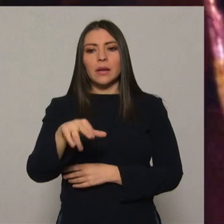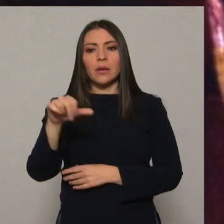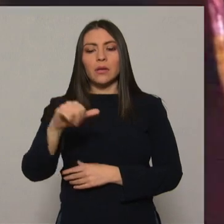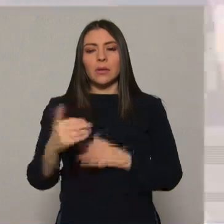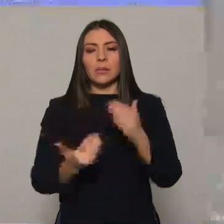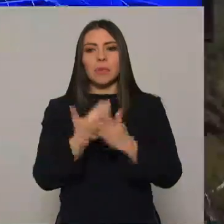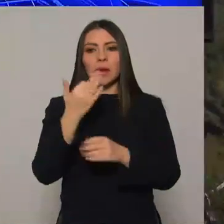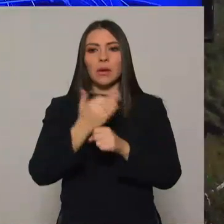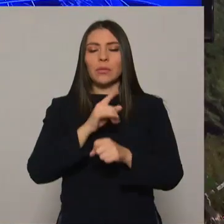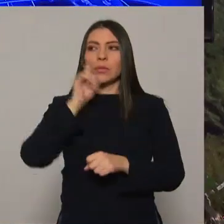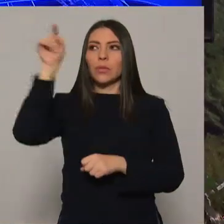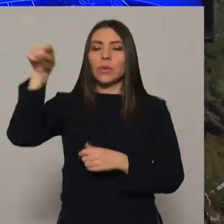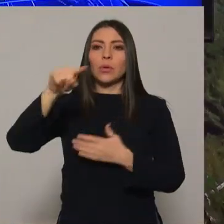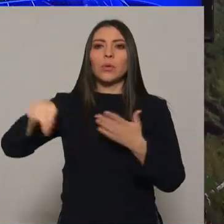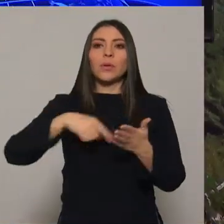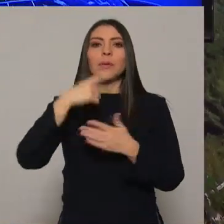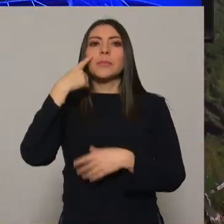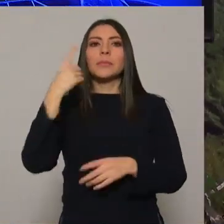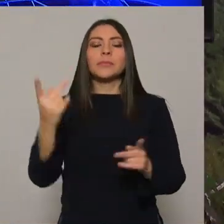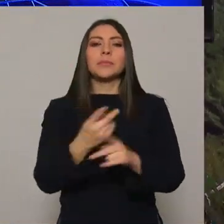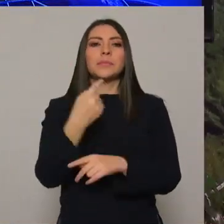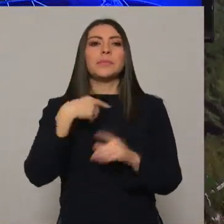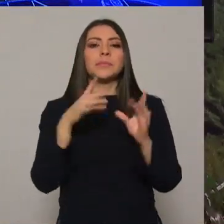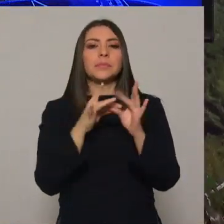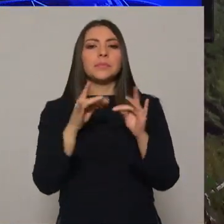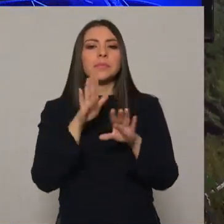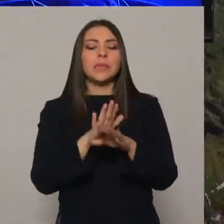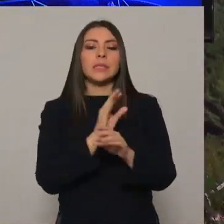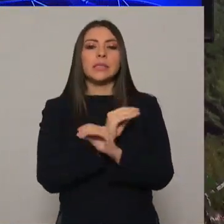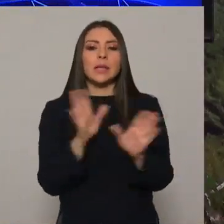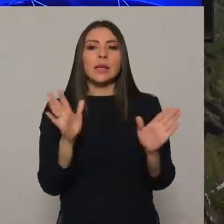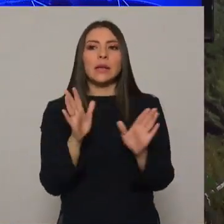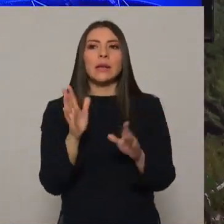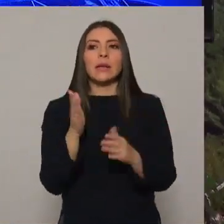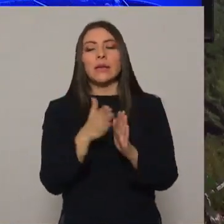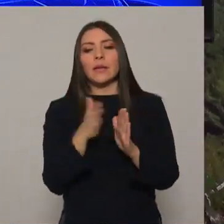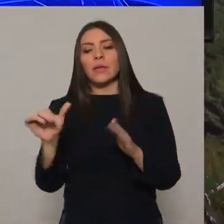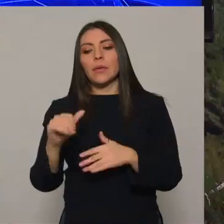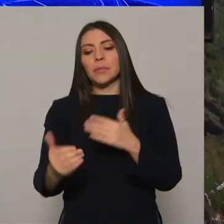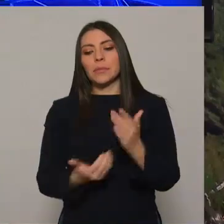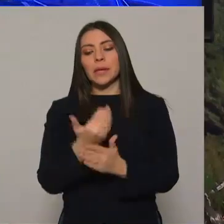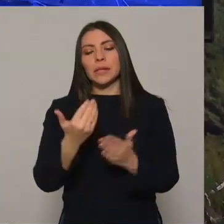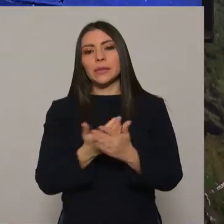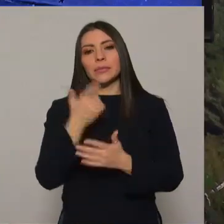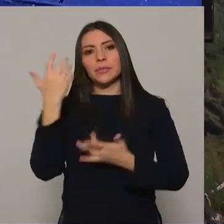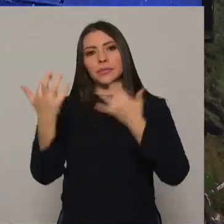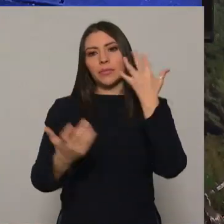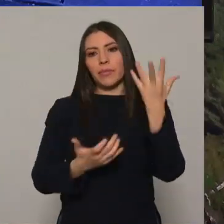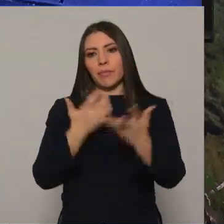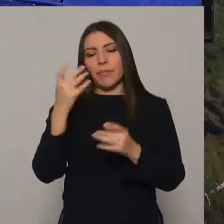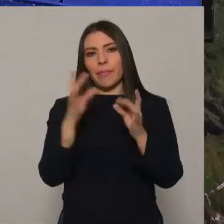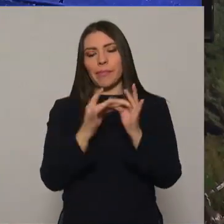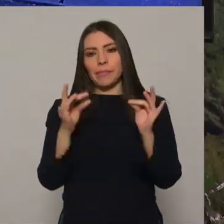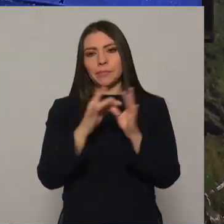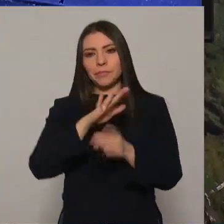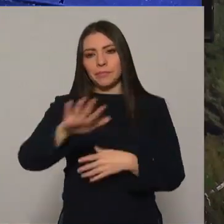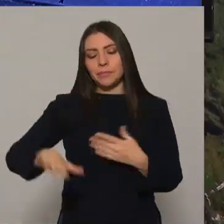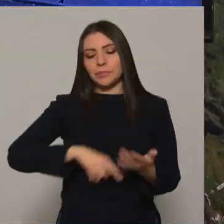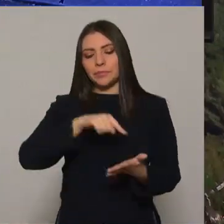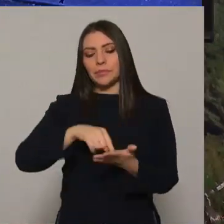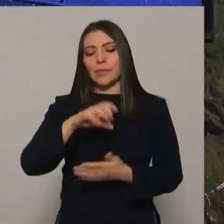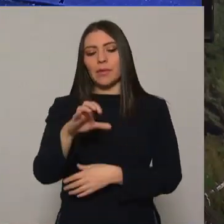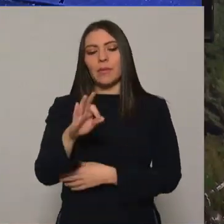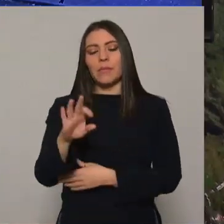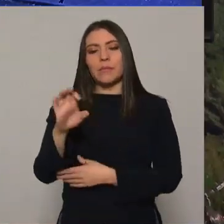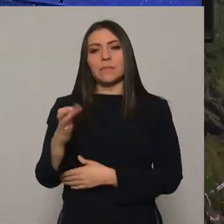mañana se encuentra en el lugar de los hechos para darnos un reporte más detallado de lo que ocurre esta mañana luego de este incendio, le decía, en una subestación de la